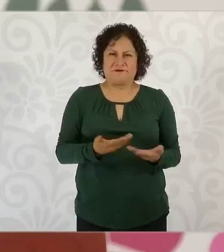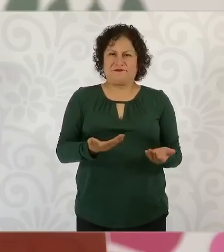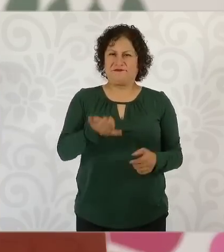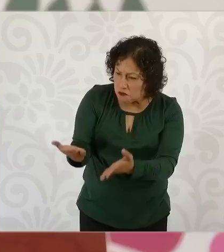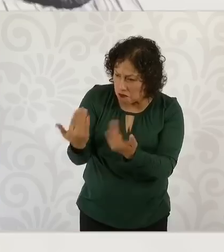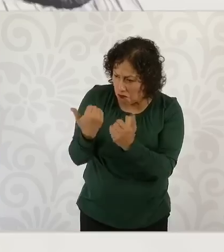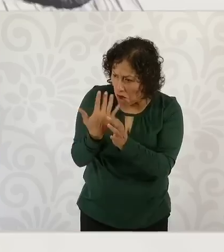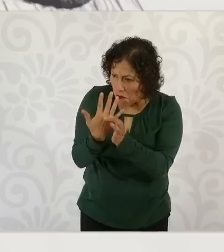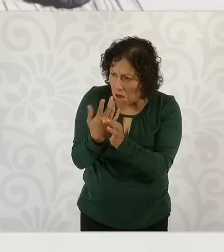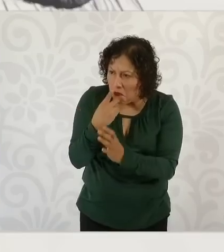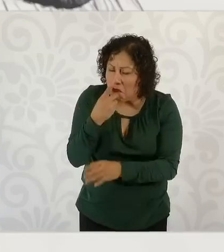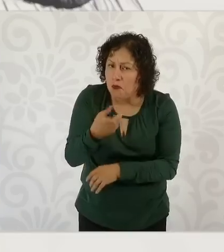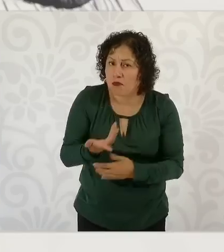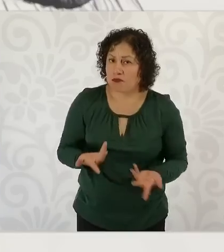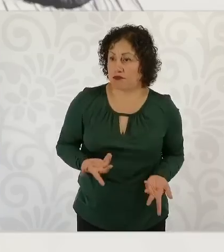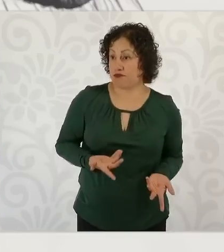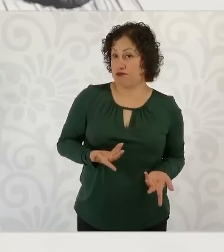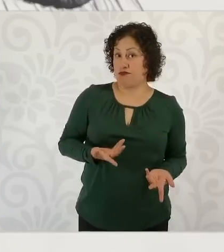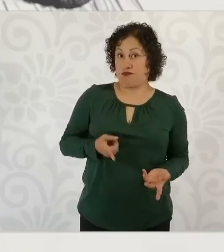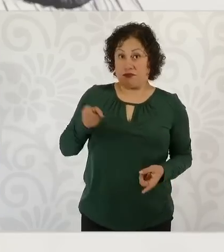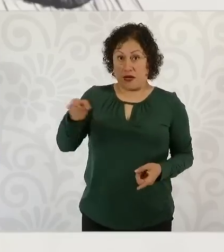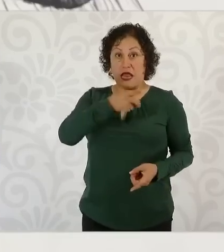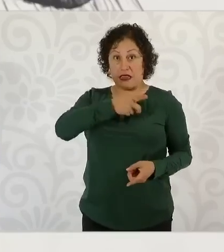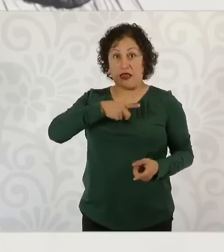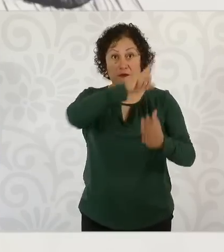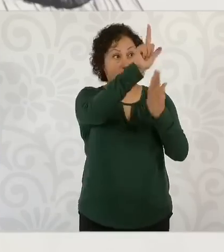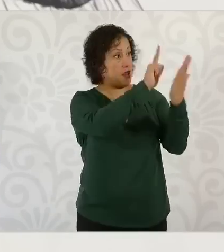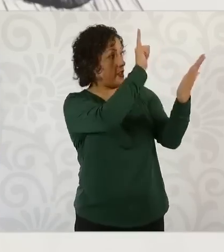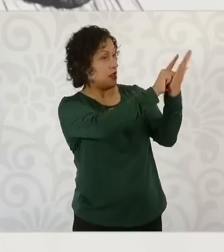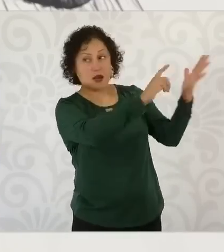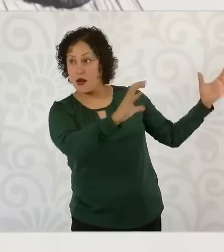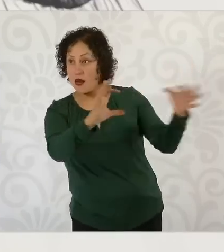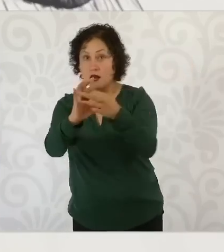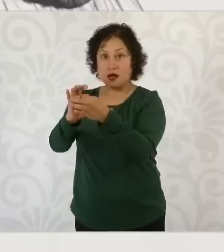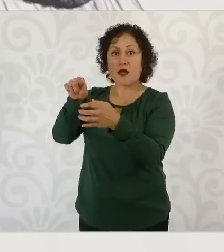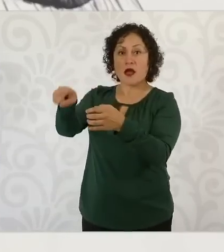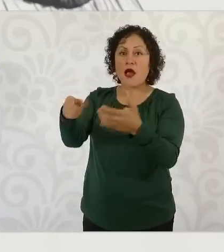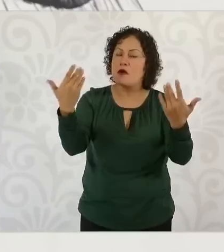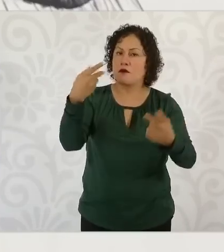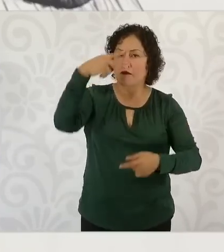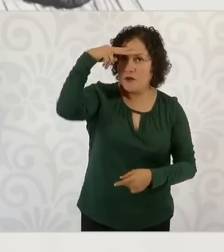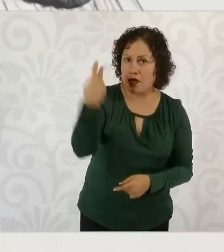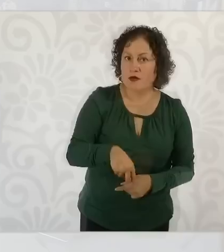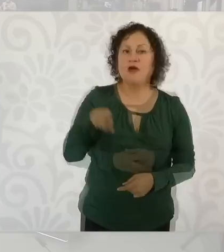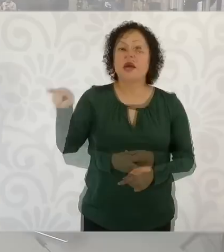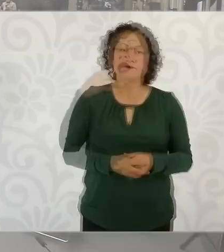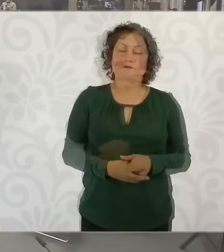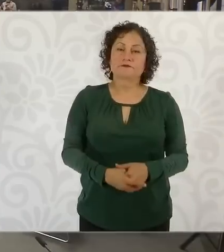Corte dice eso? Al revés, debería estar llamando a que se invierta en nuestro país, no a decir, oigan, tengan cuidado, no inviertan en México. La